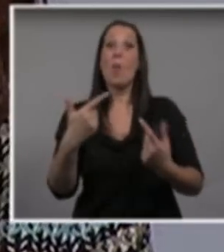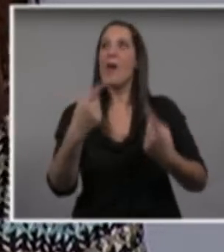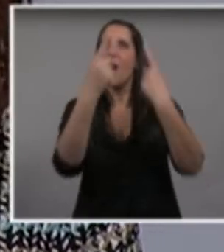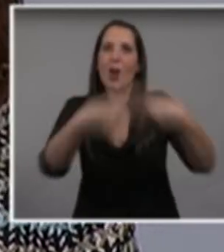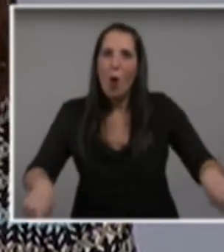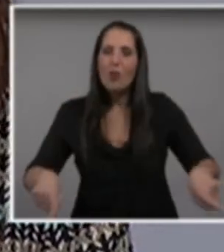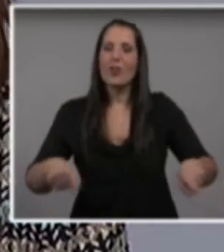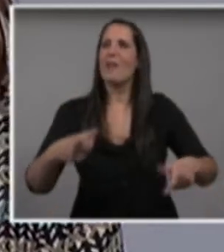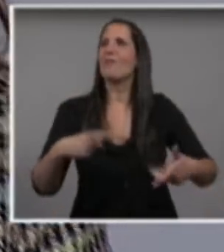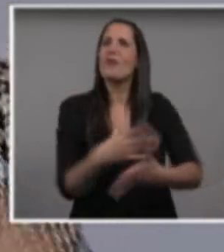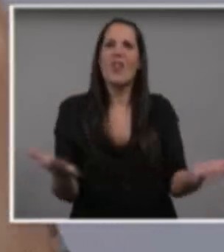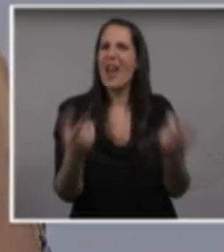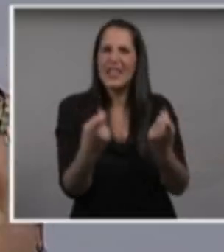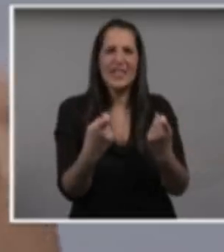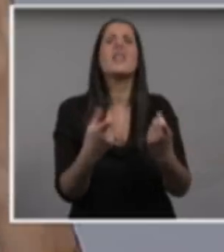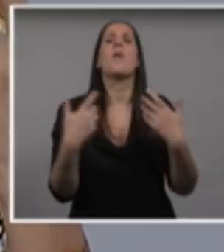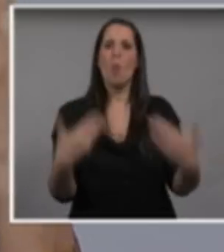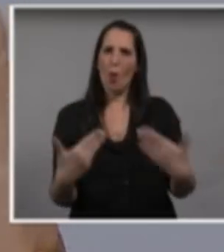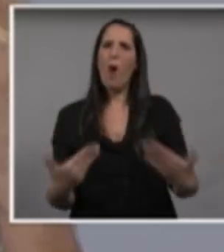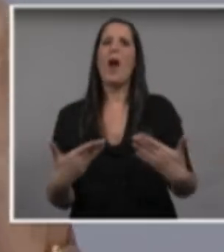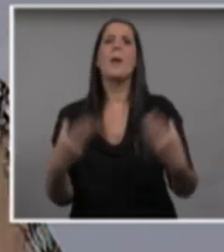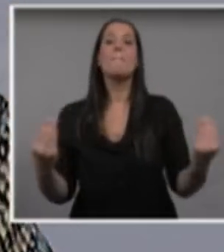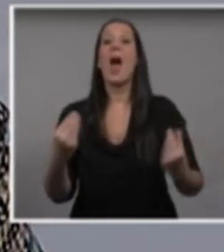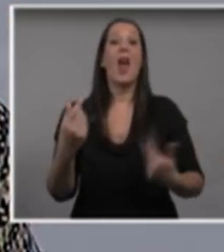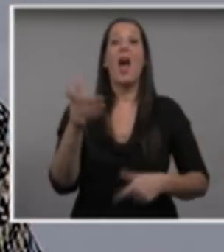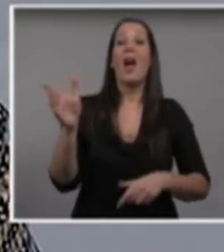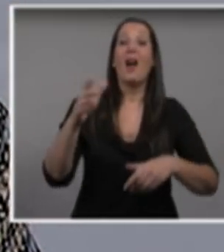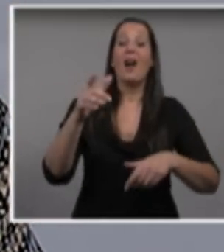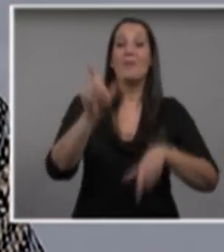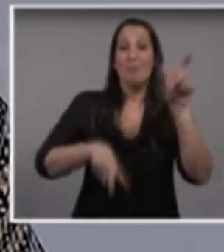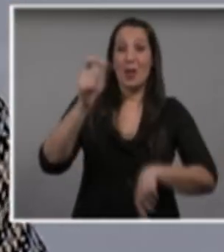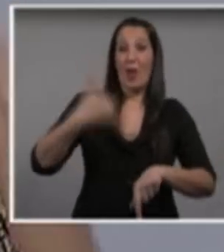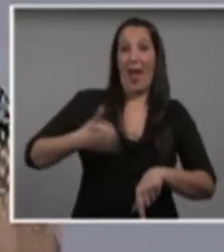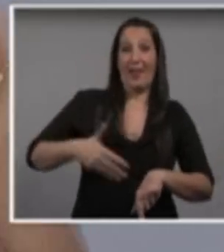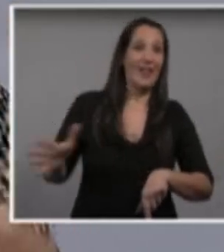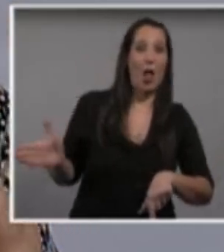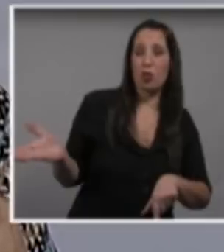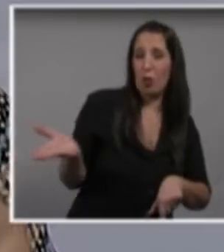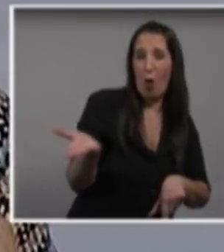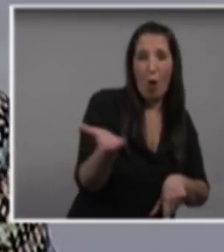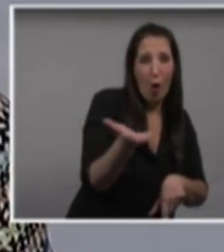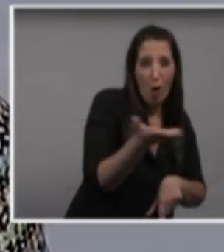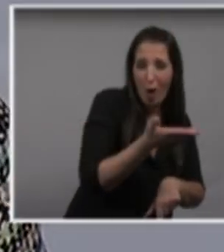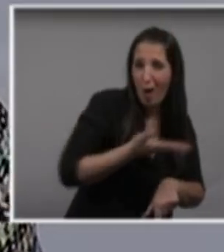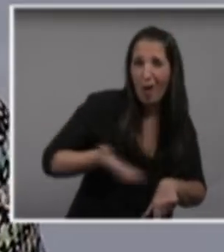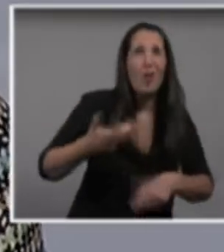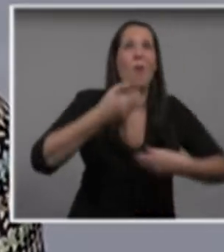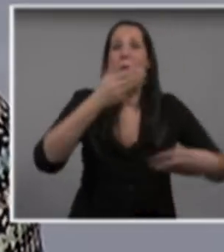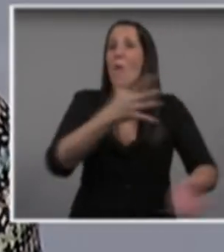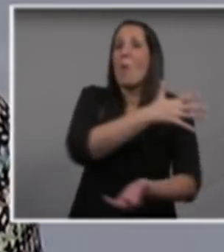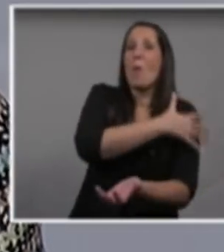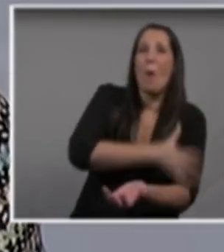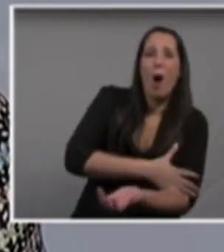sociales para que todos los argentinos, cualquiera sea su condición social,